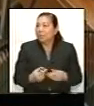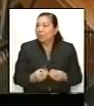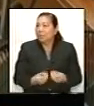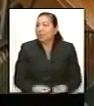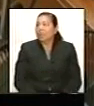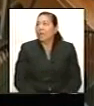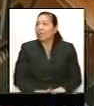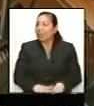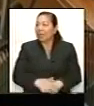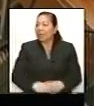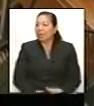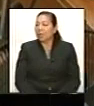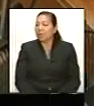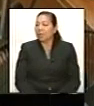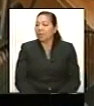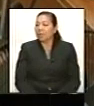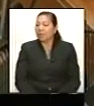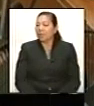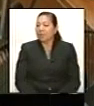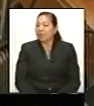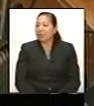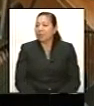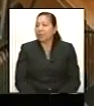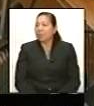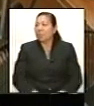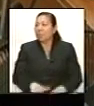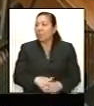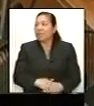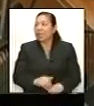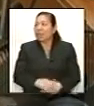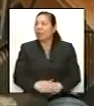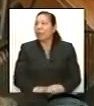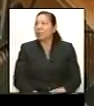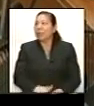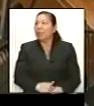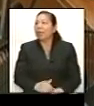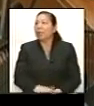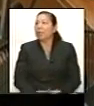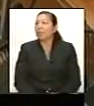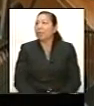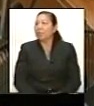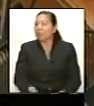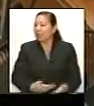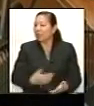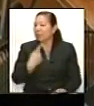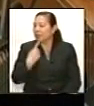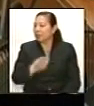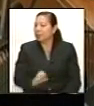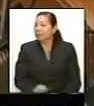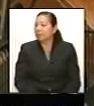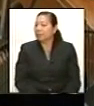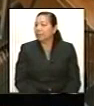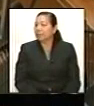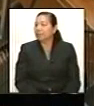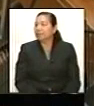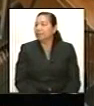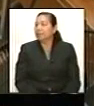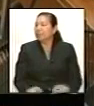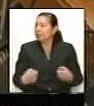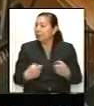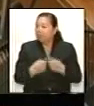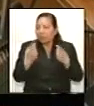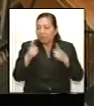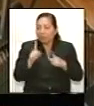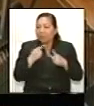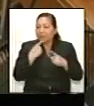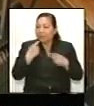decía Kelly, nosotras nos sentimos incluso un poco más seguras compartiendo esta información en las redes de apoyos